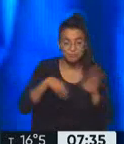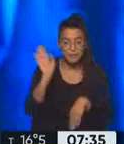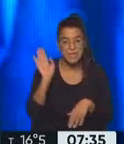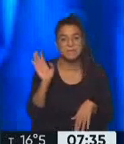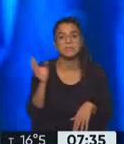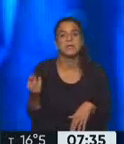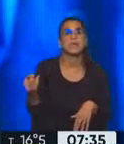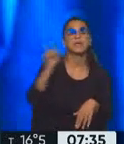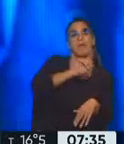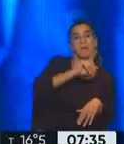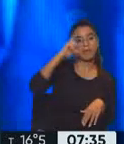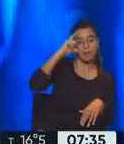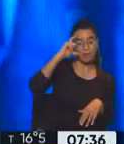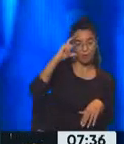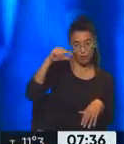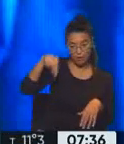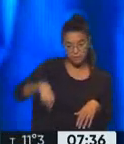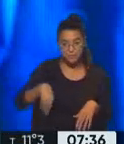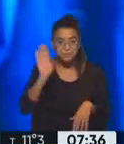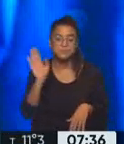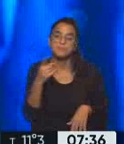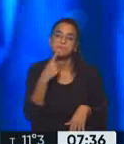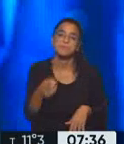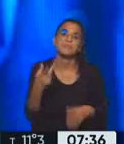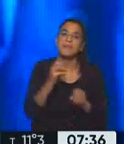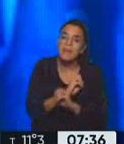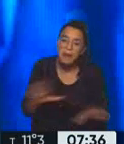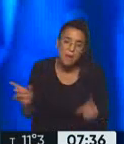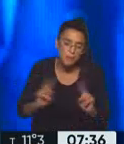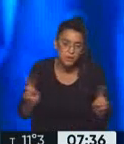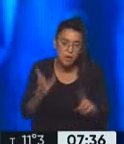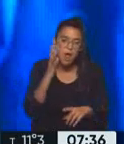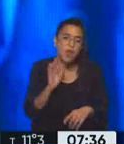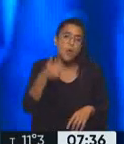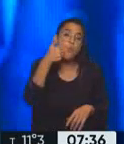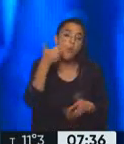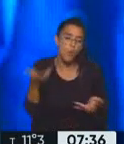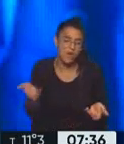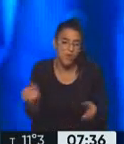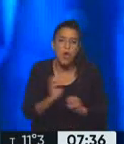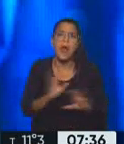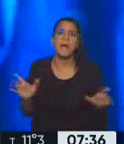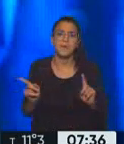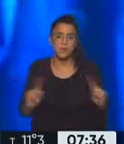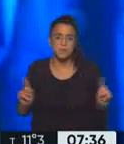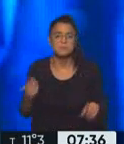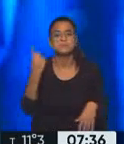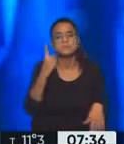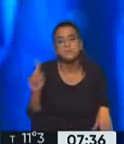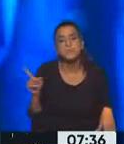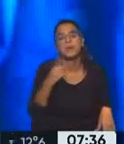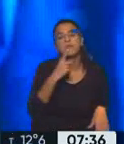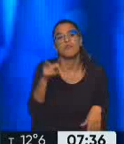el que tuvimos en enero no se asocia a formas más graves esto es algo muy favorable pero es un